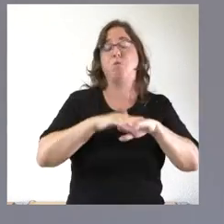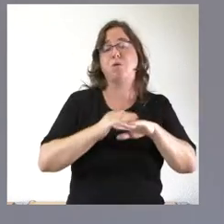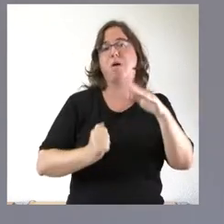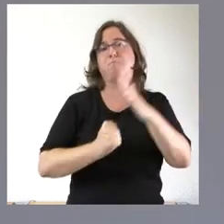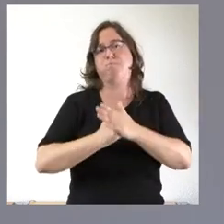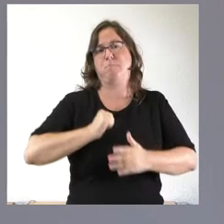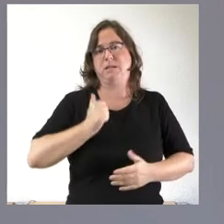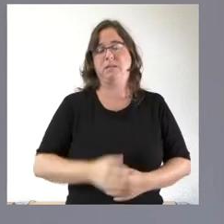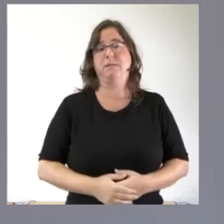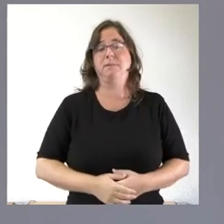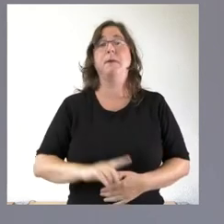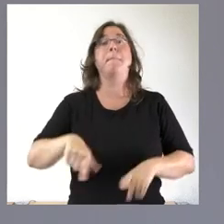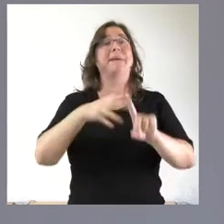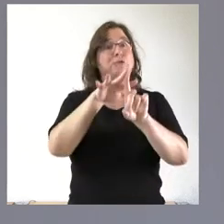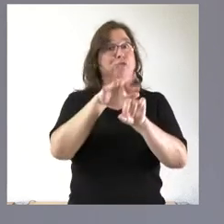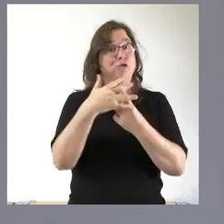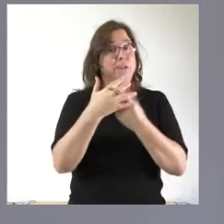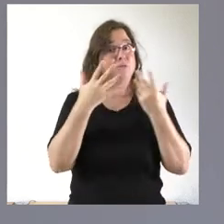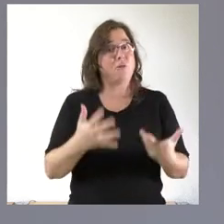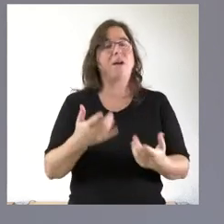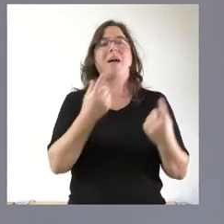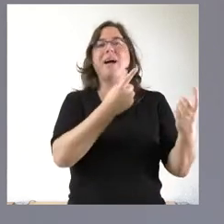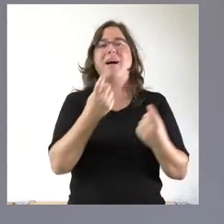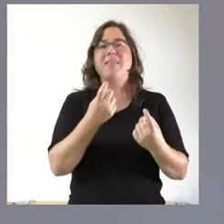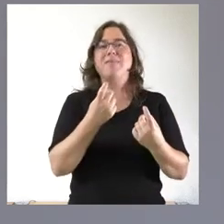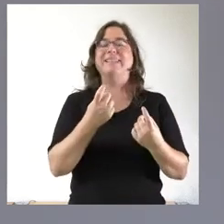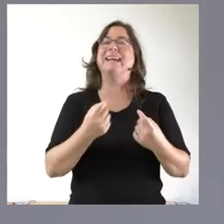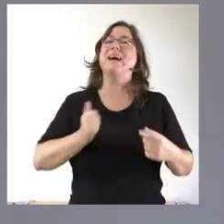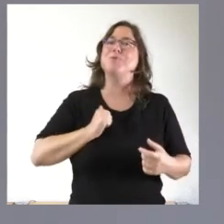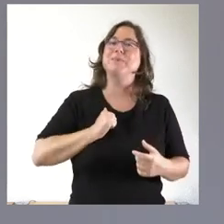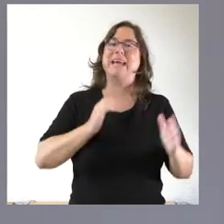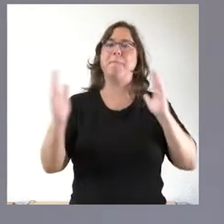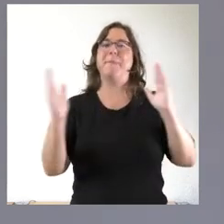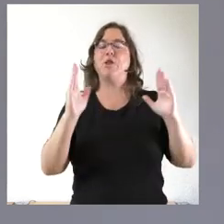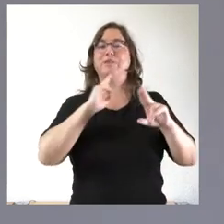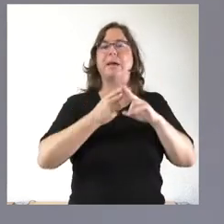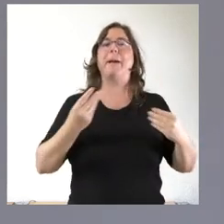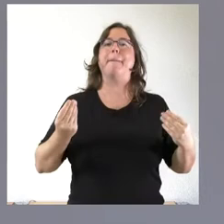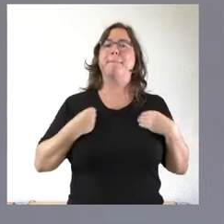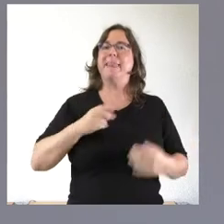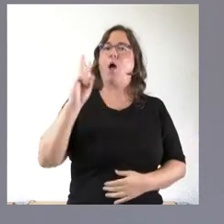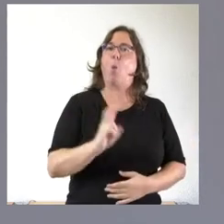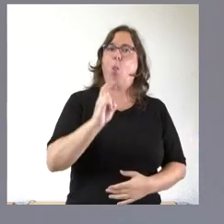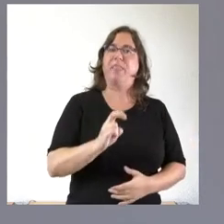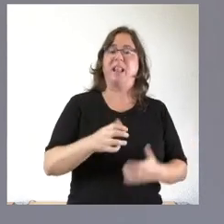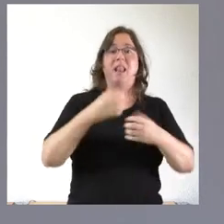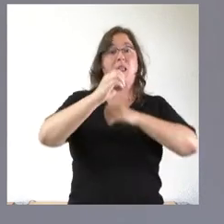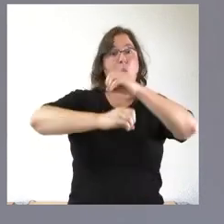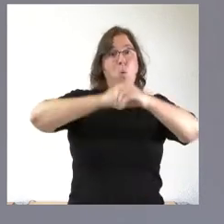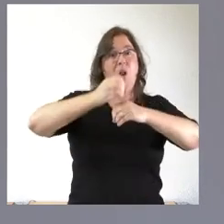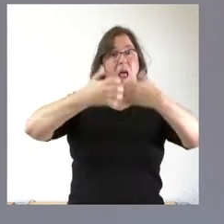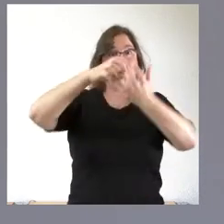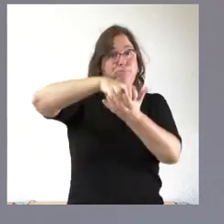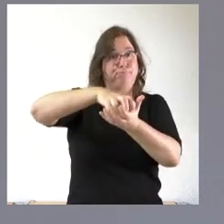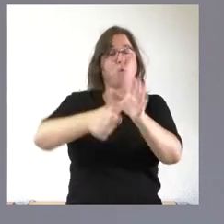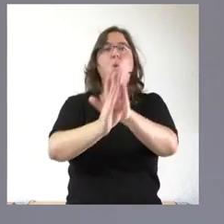muy importante posibilitar la ampliación del periodo vida útil de las centrales nucleares que están en funcionamiento, porque si ya tenemos un